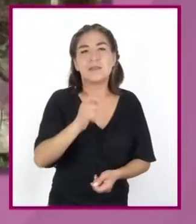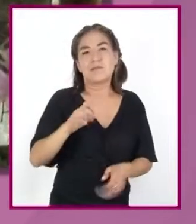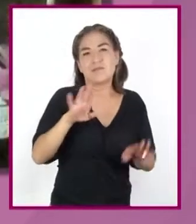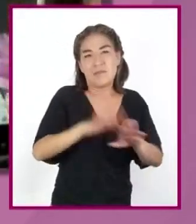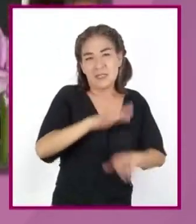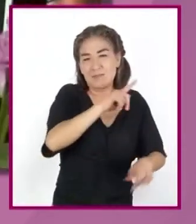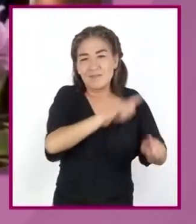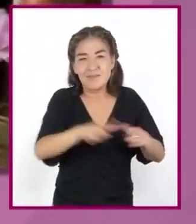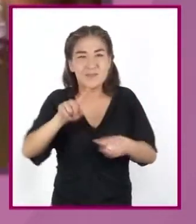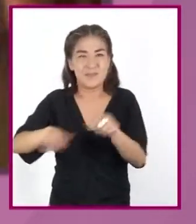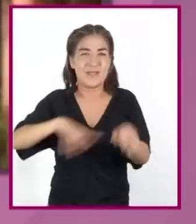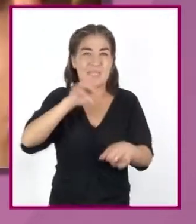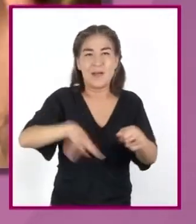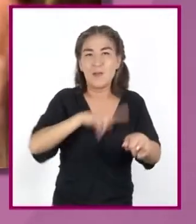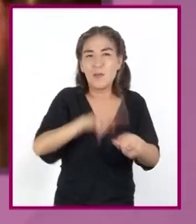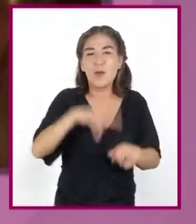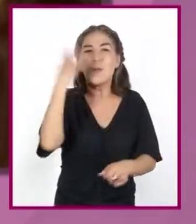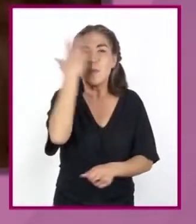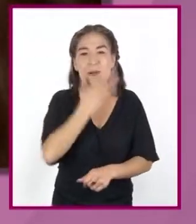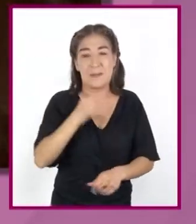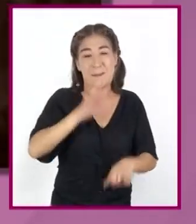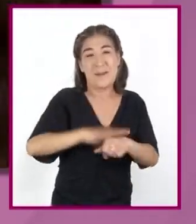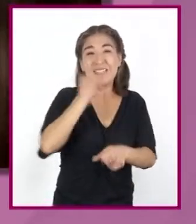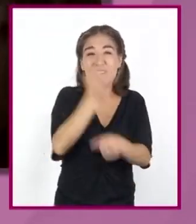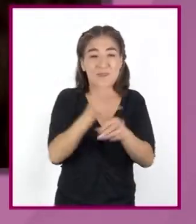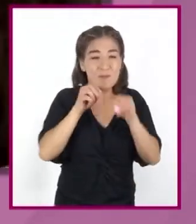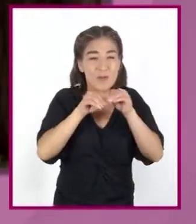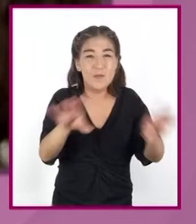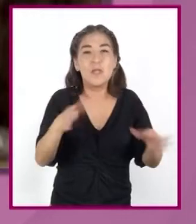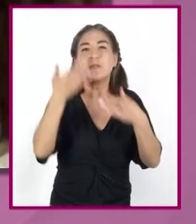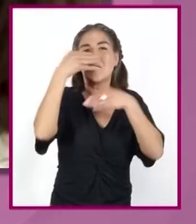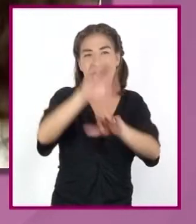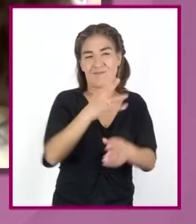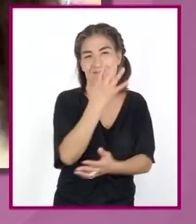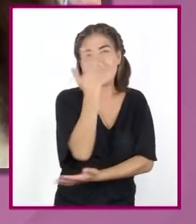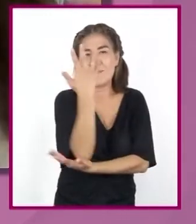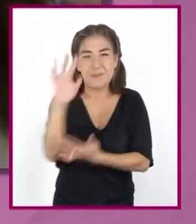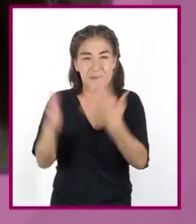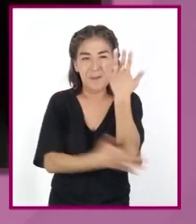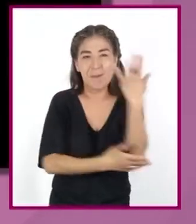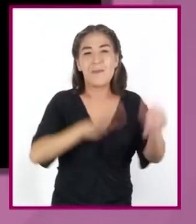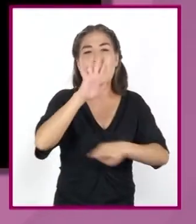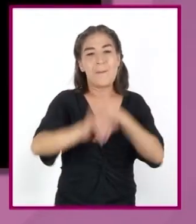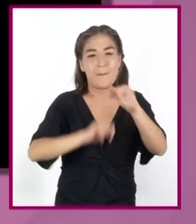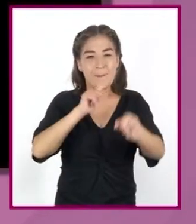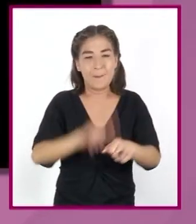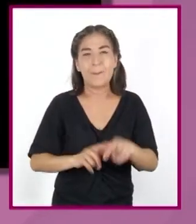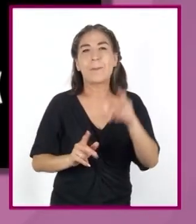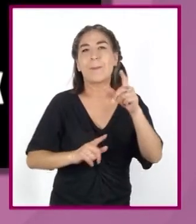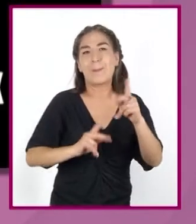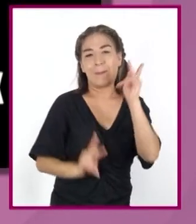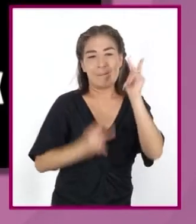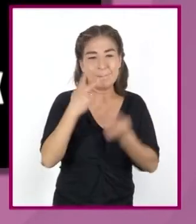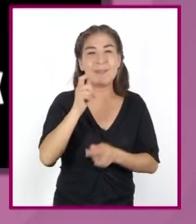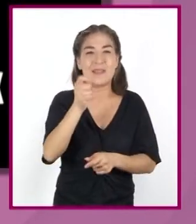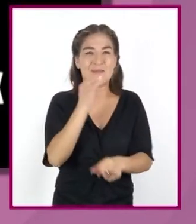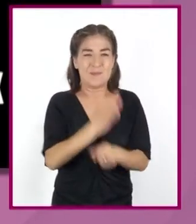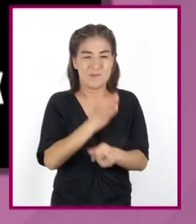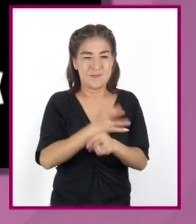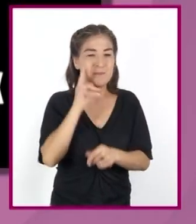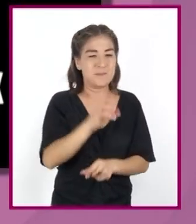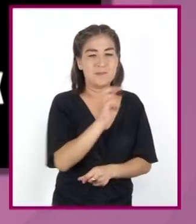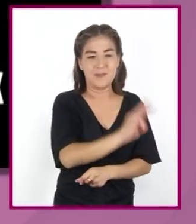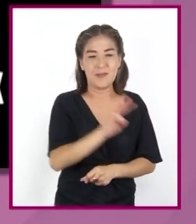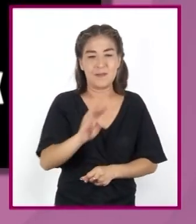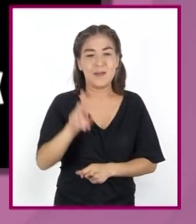de México. Una gran cantidad de información acerca de la biodiversidad del país está disponible en el portal